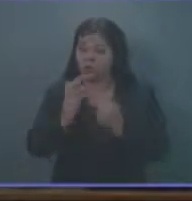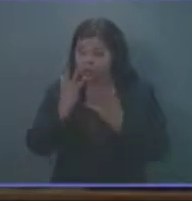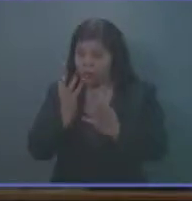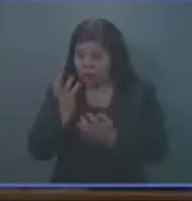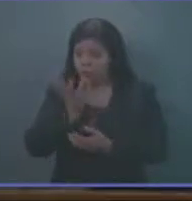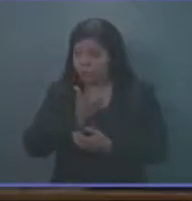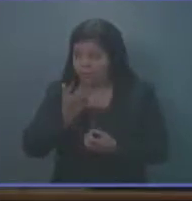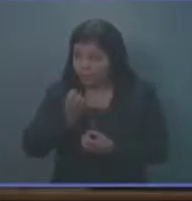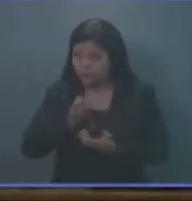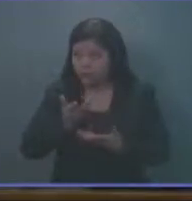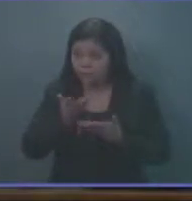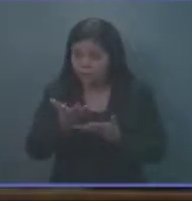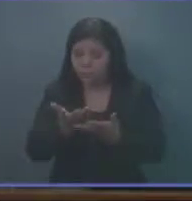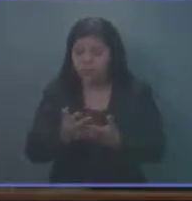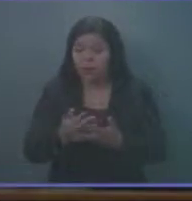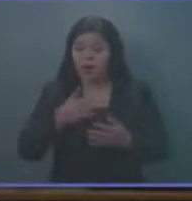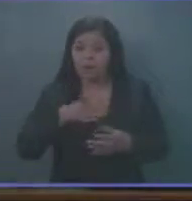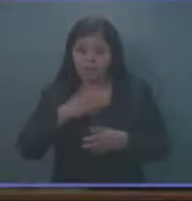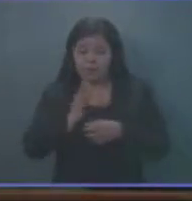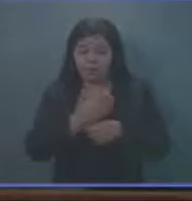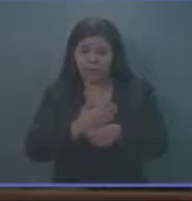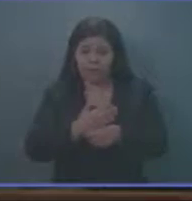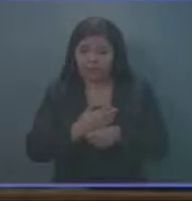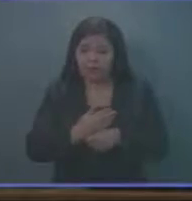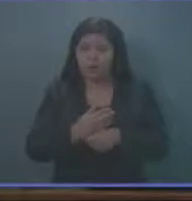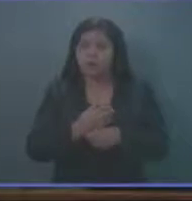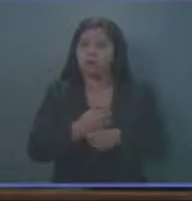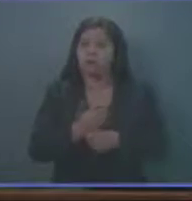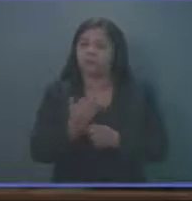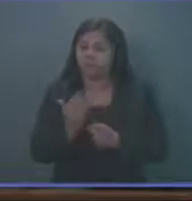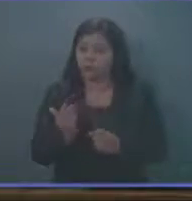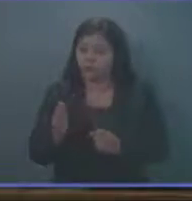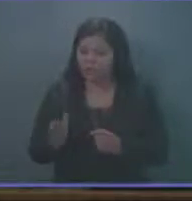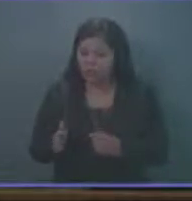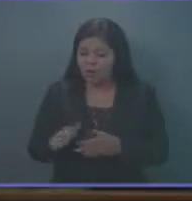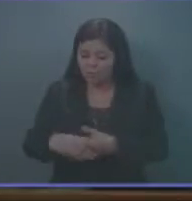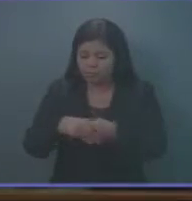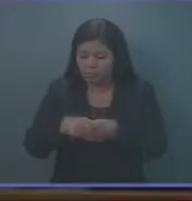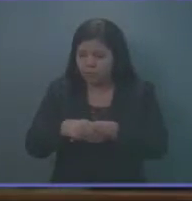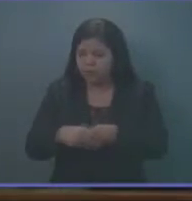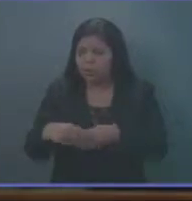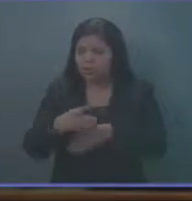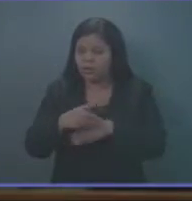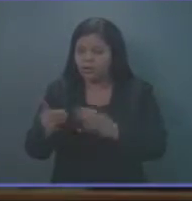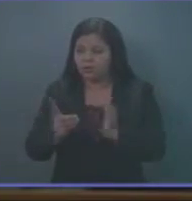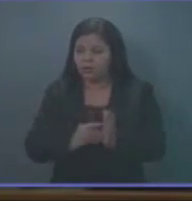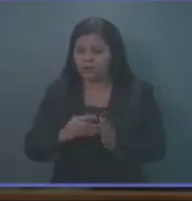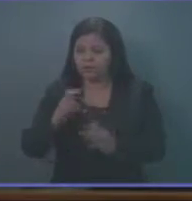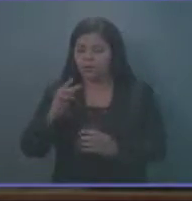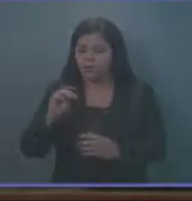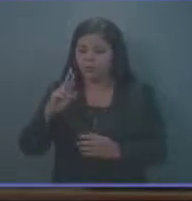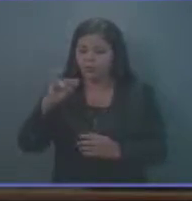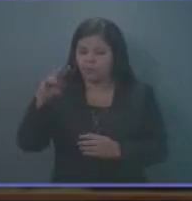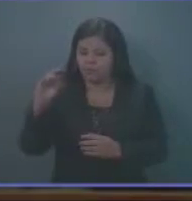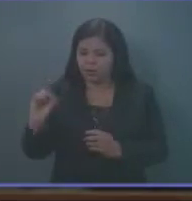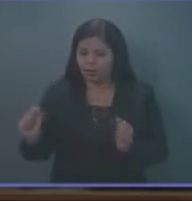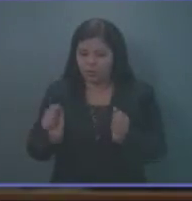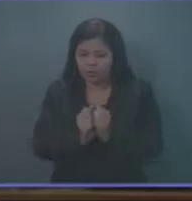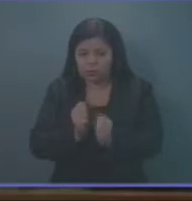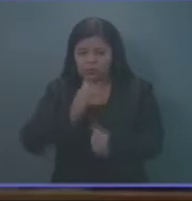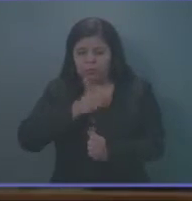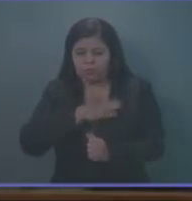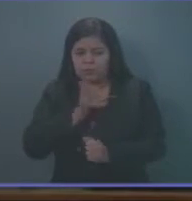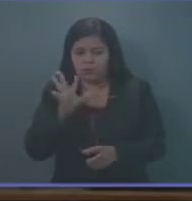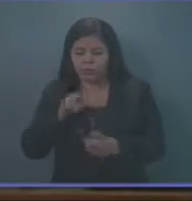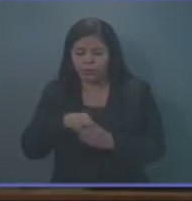que el Partido de Concertación Nacional, el compañero Francisco Merino y mi persona estamos en esa comisión.